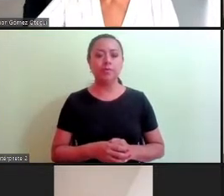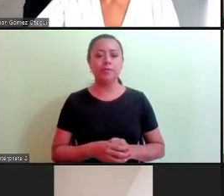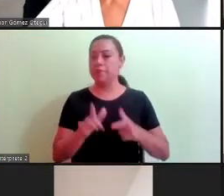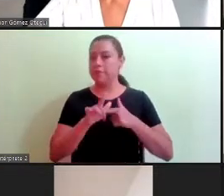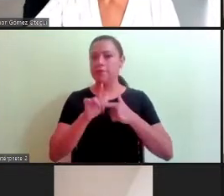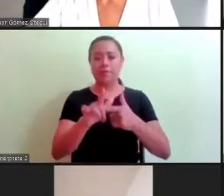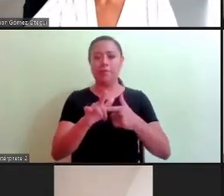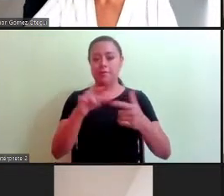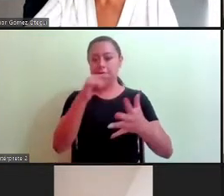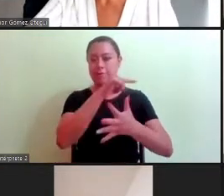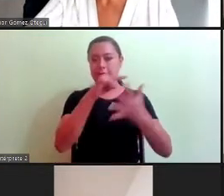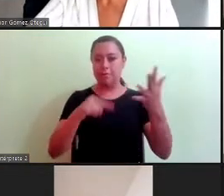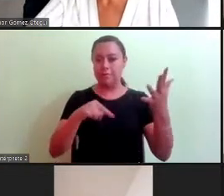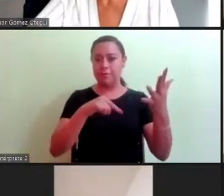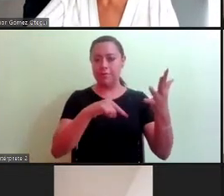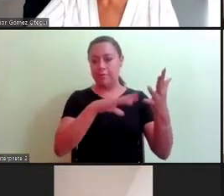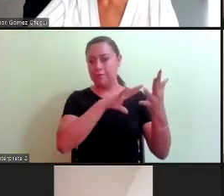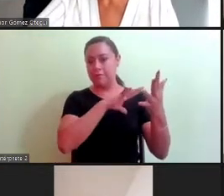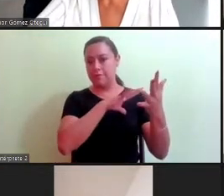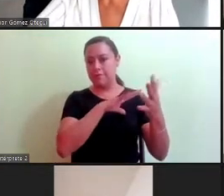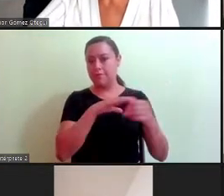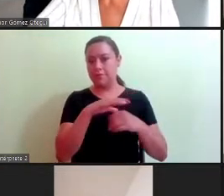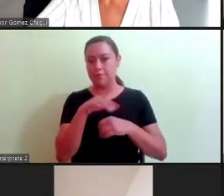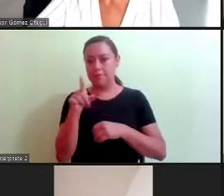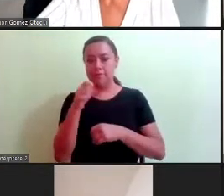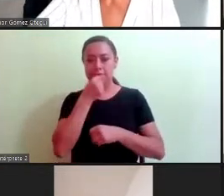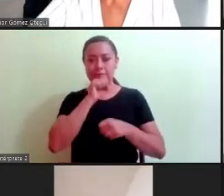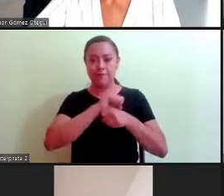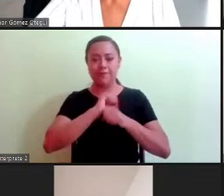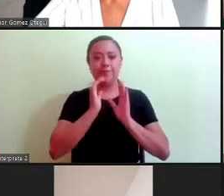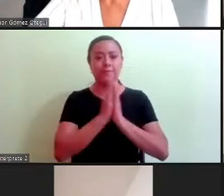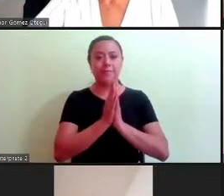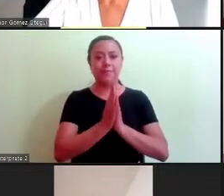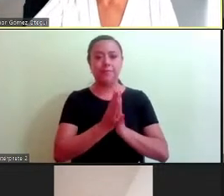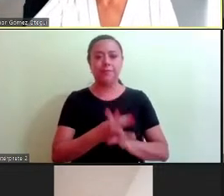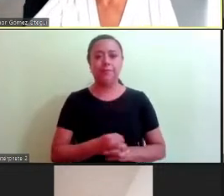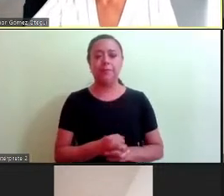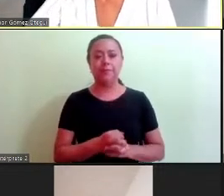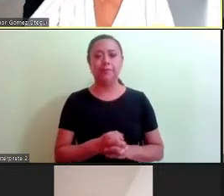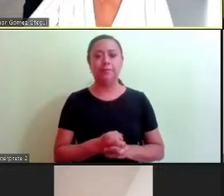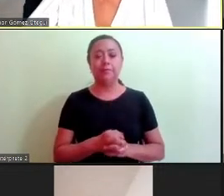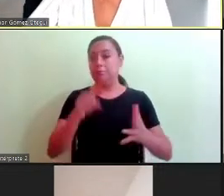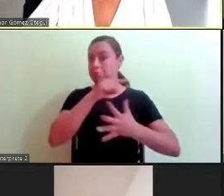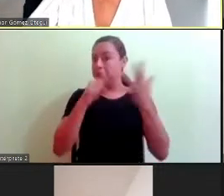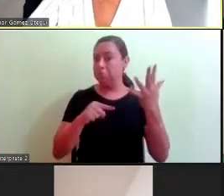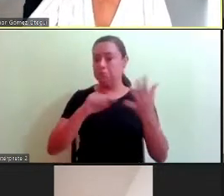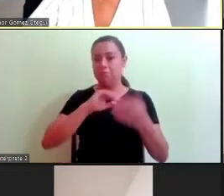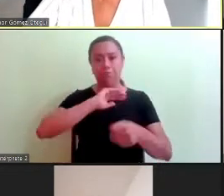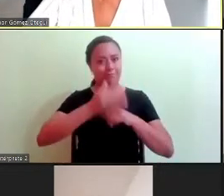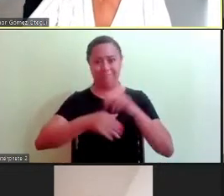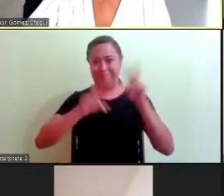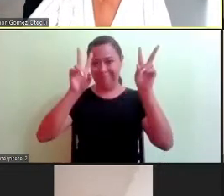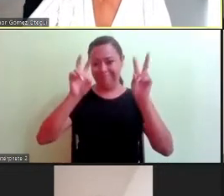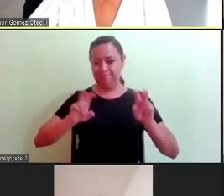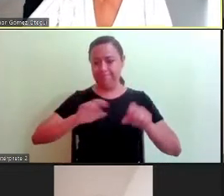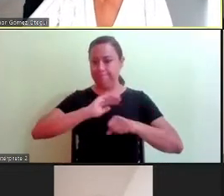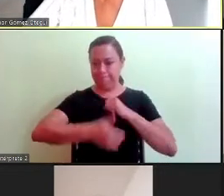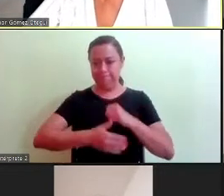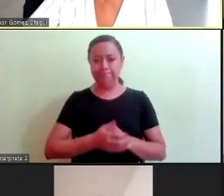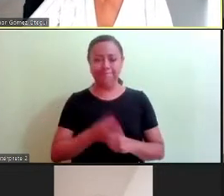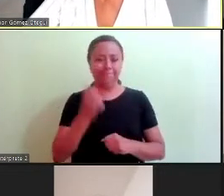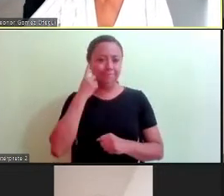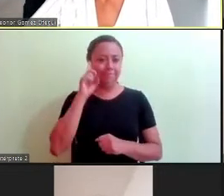continuamos con los asuntos, secretaria. Se han agotado los asuntos en cartera, diputada